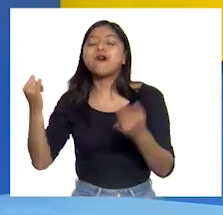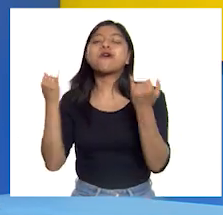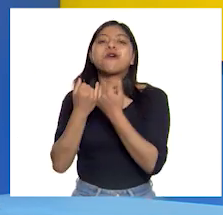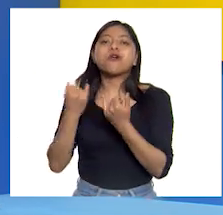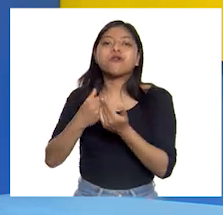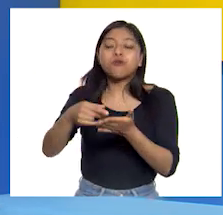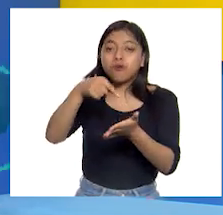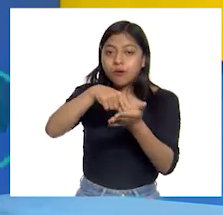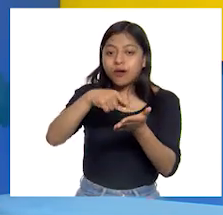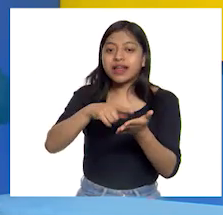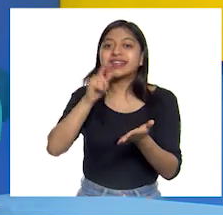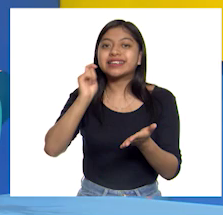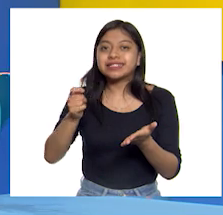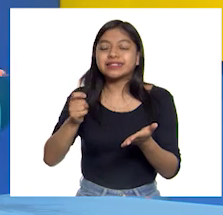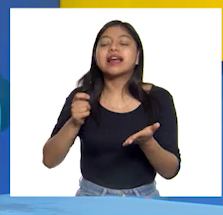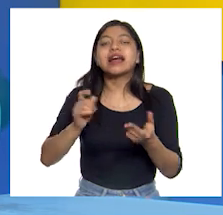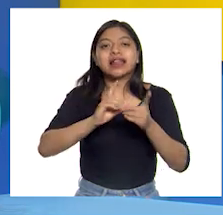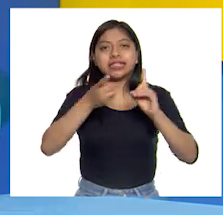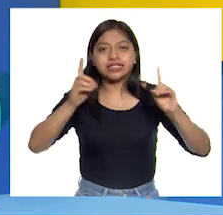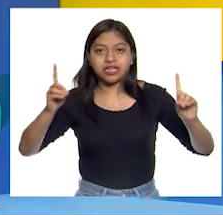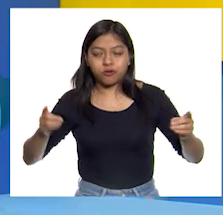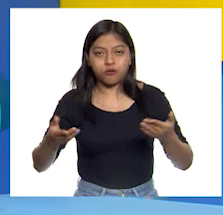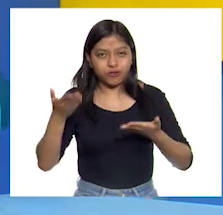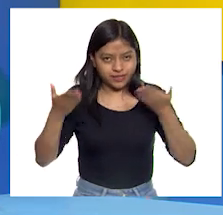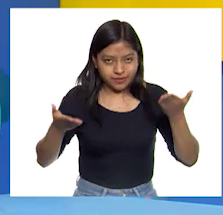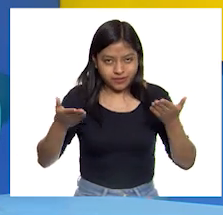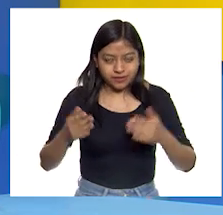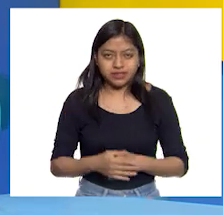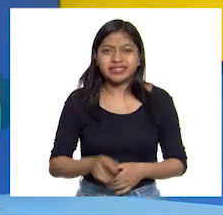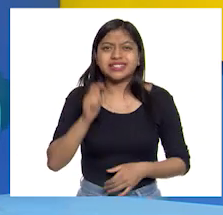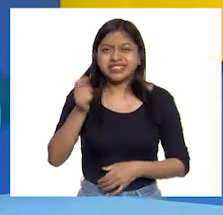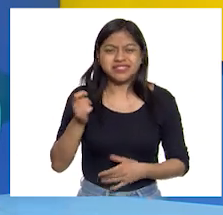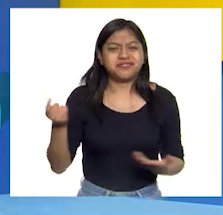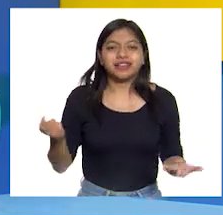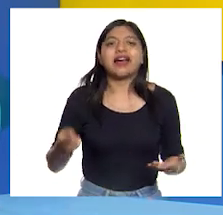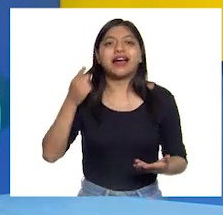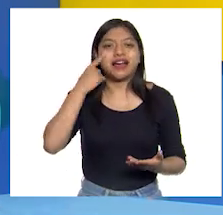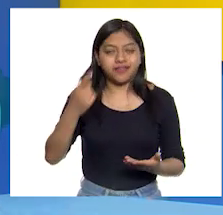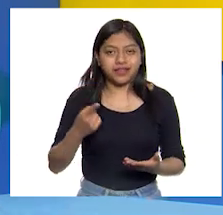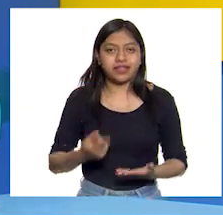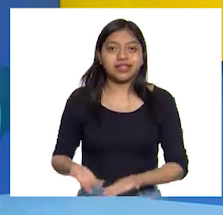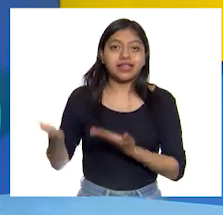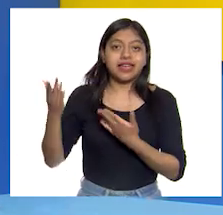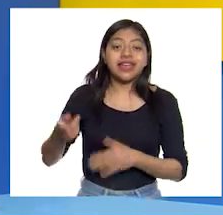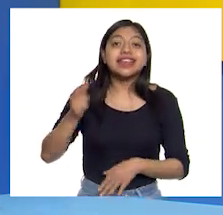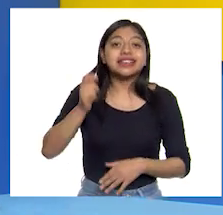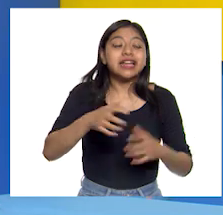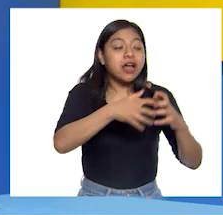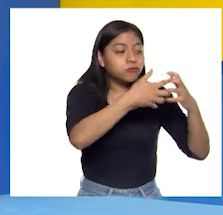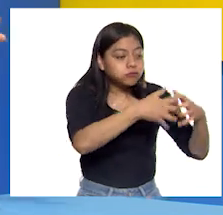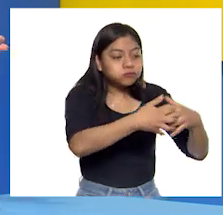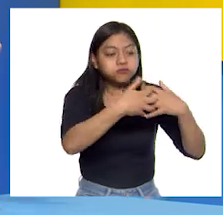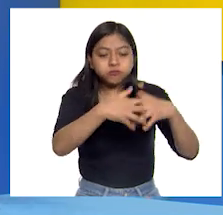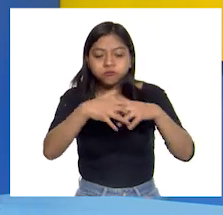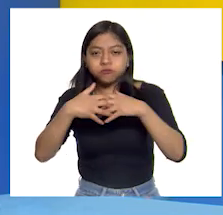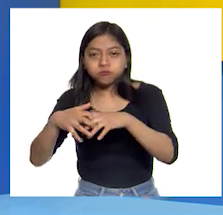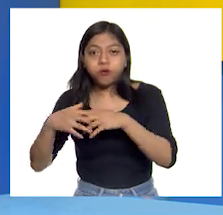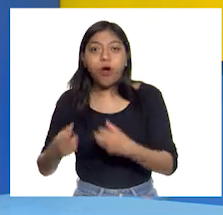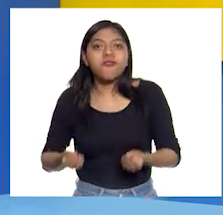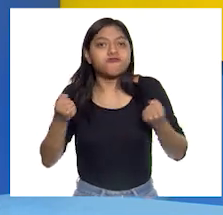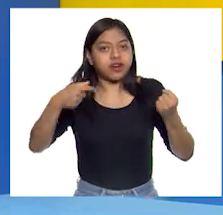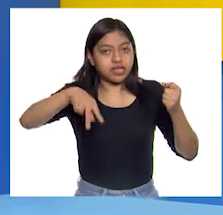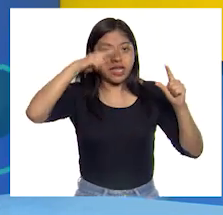para alcanzar su propio proceso de industrialización. Exacto. Y esta industrialización no solo se impulsaba gracias a las relaciones